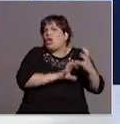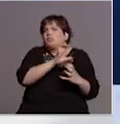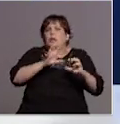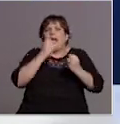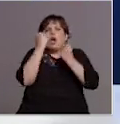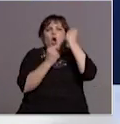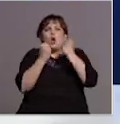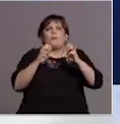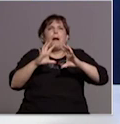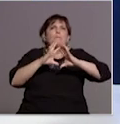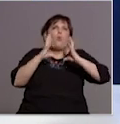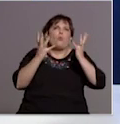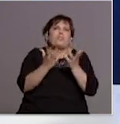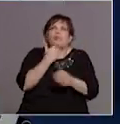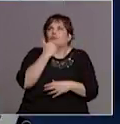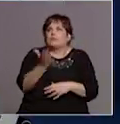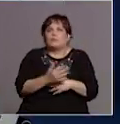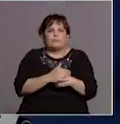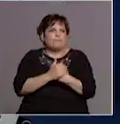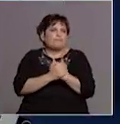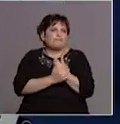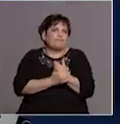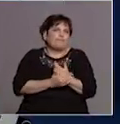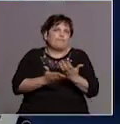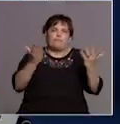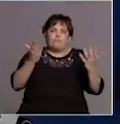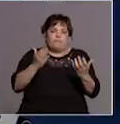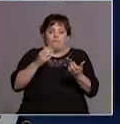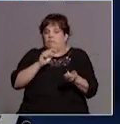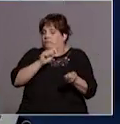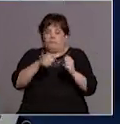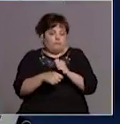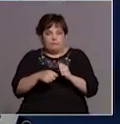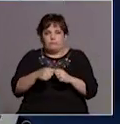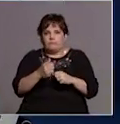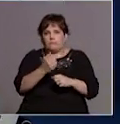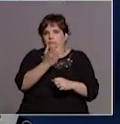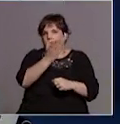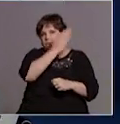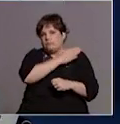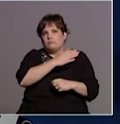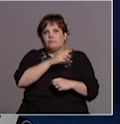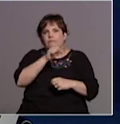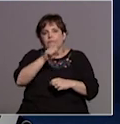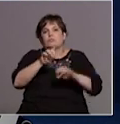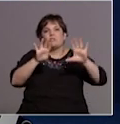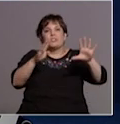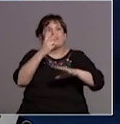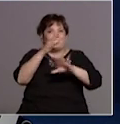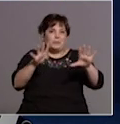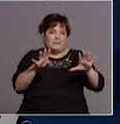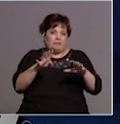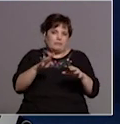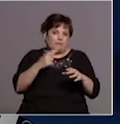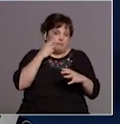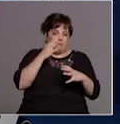como por ejemplo la que trastocó toda la economía del mundo en 1929 o